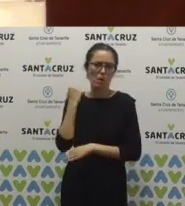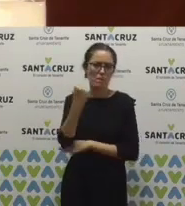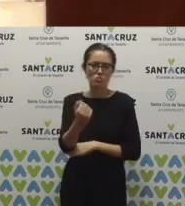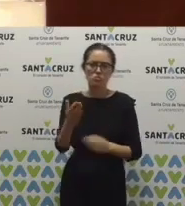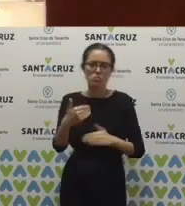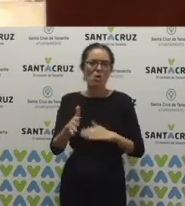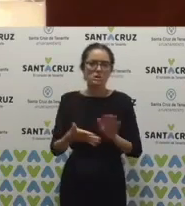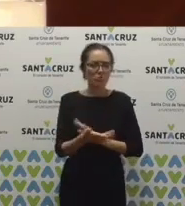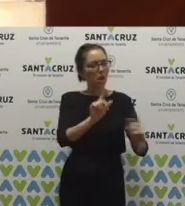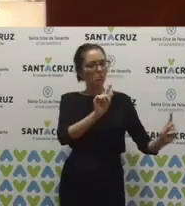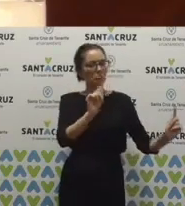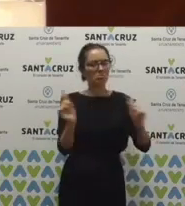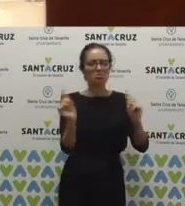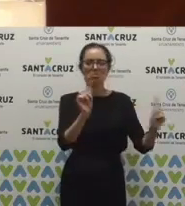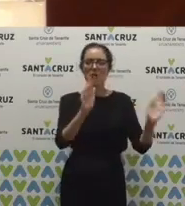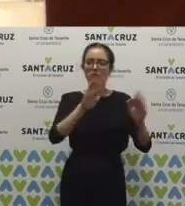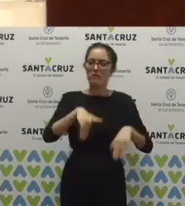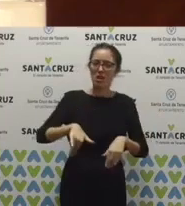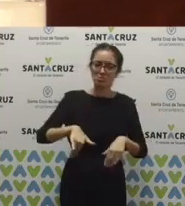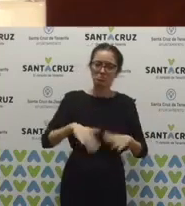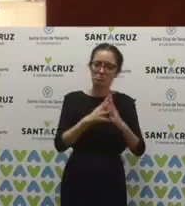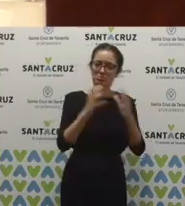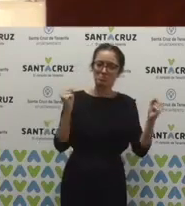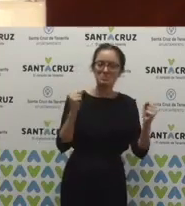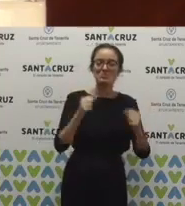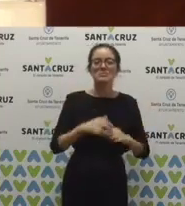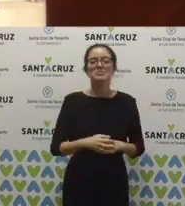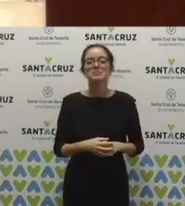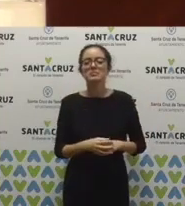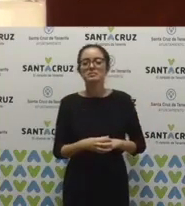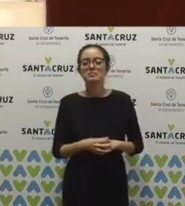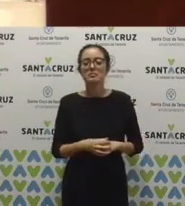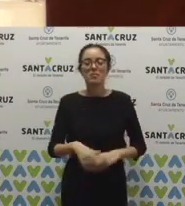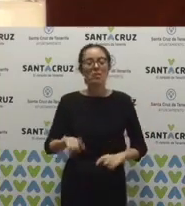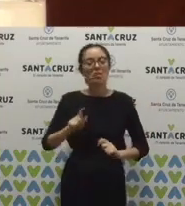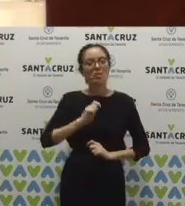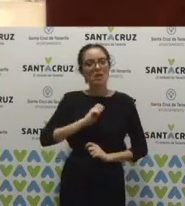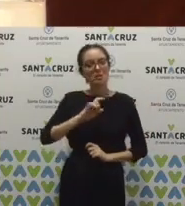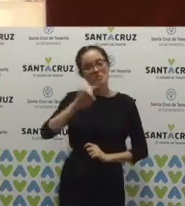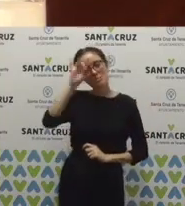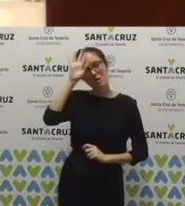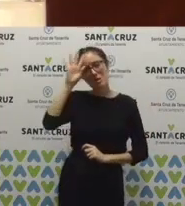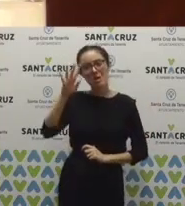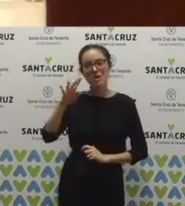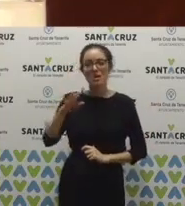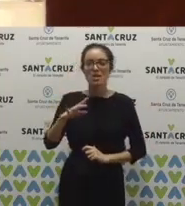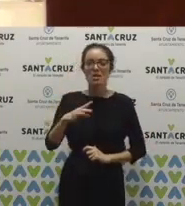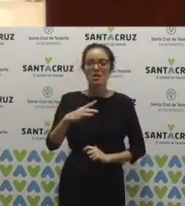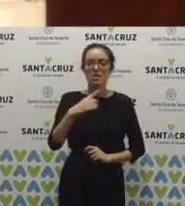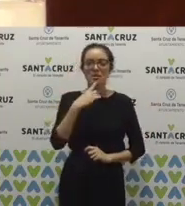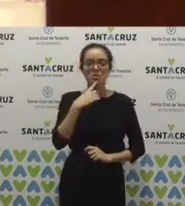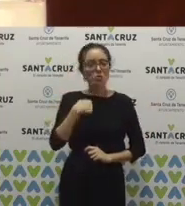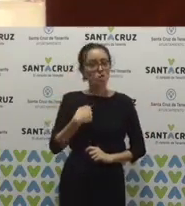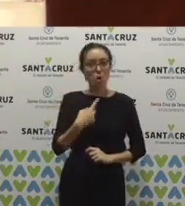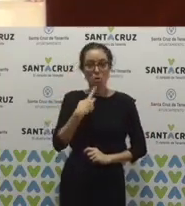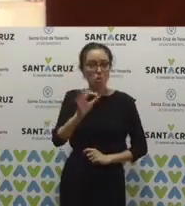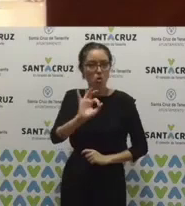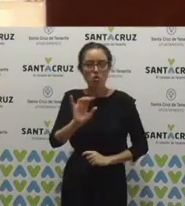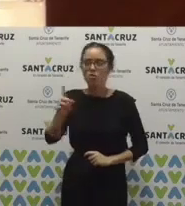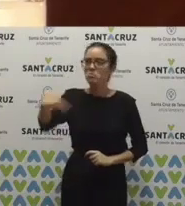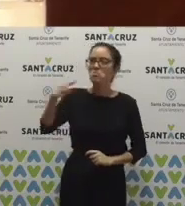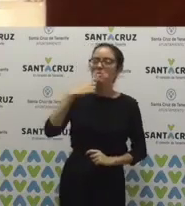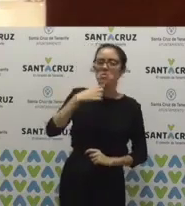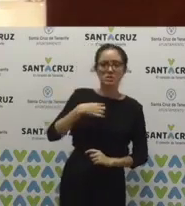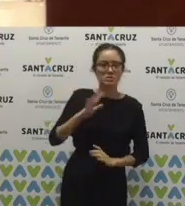evidentemente y lo que sí me sorprende es la costumbre que tienen de atribuir cosas que uno no dice en qué momento se ha